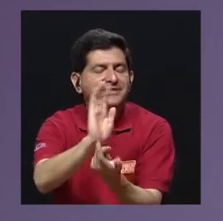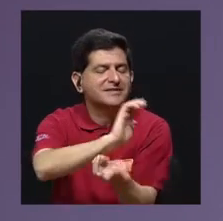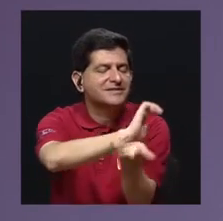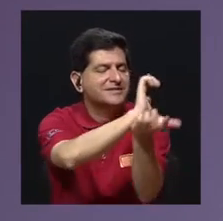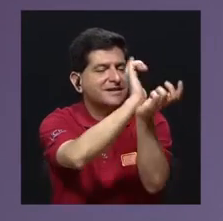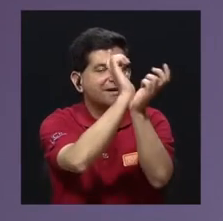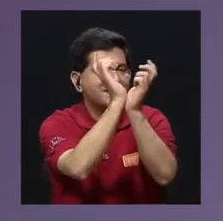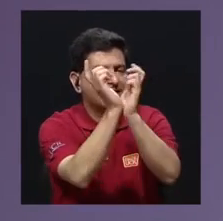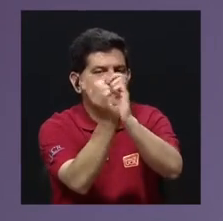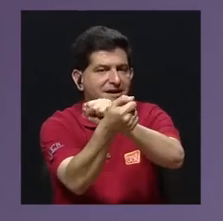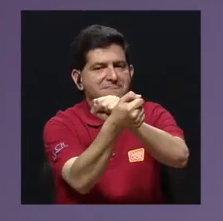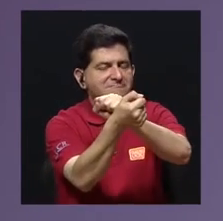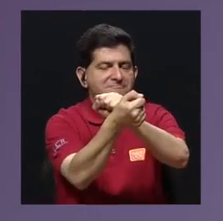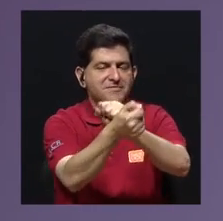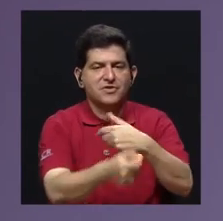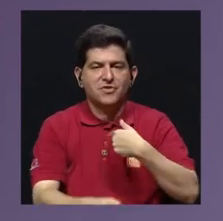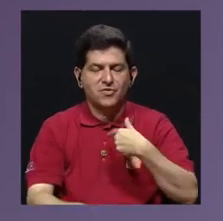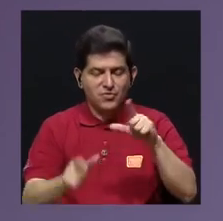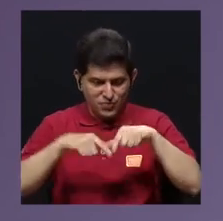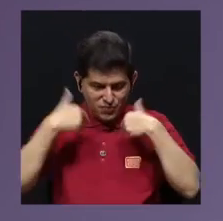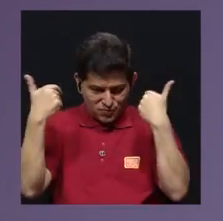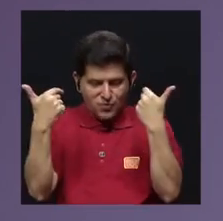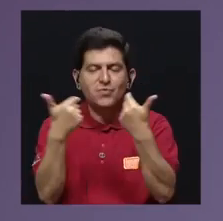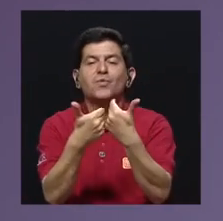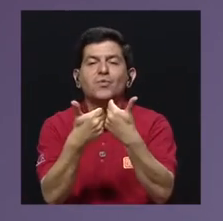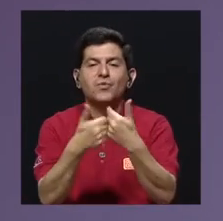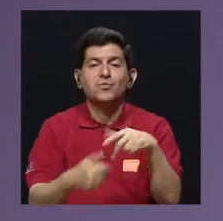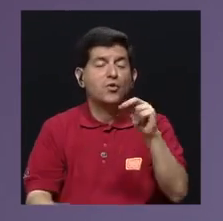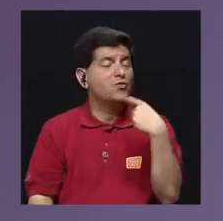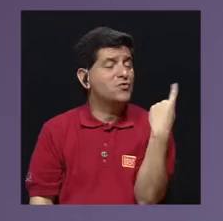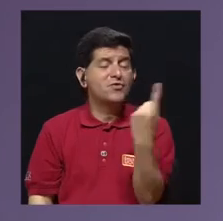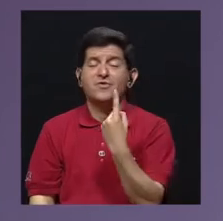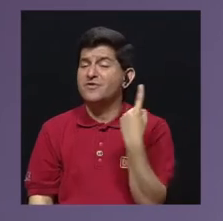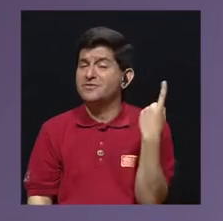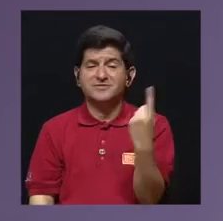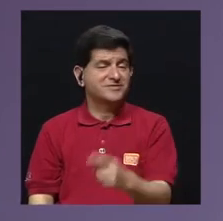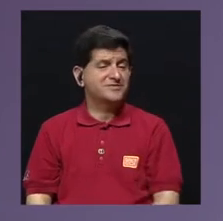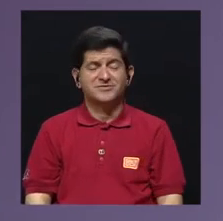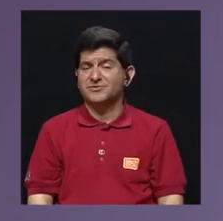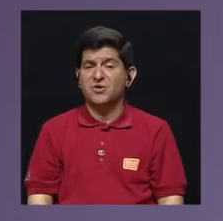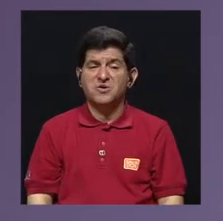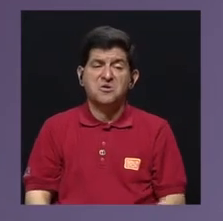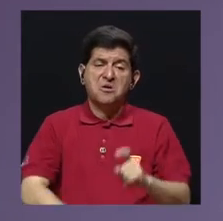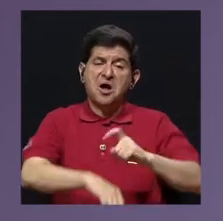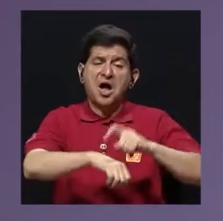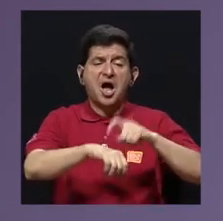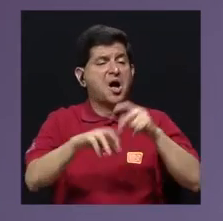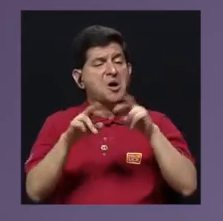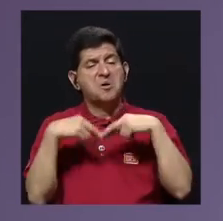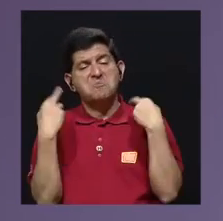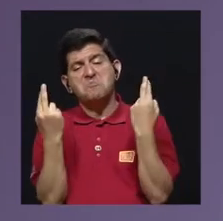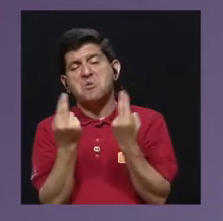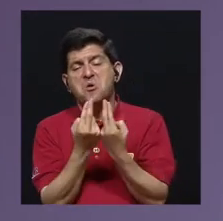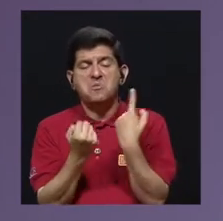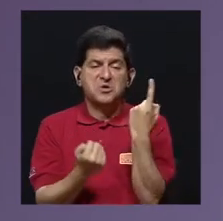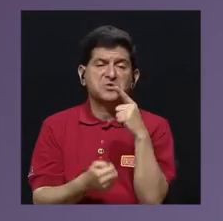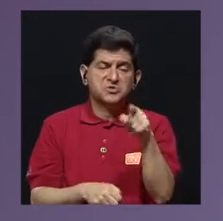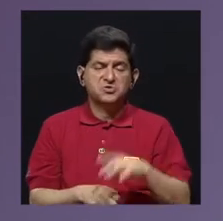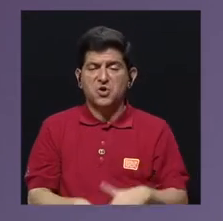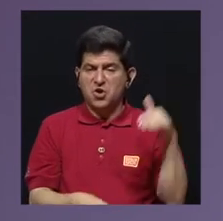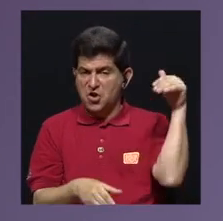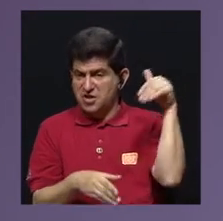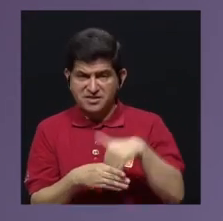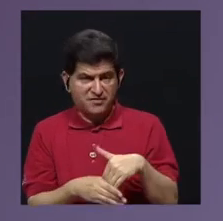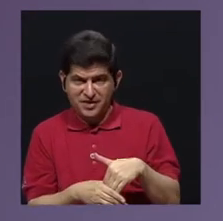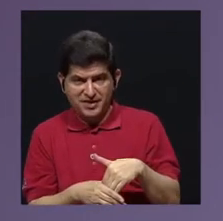no era suficiente los momentos en los que nos reuníamos, tal vez solo para hacer una intervención, sino cada vez se generaba más contenido y era más